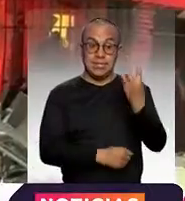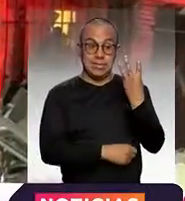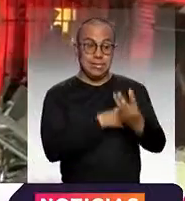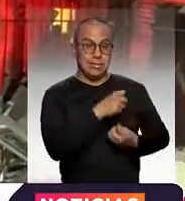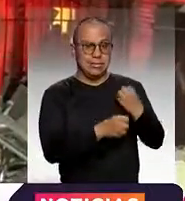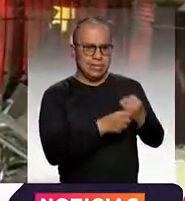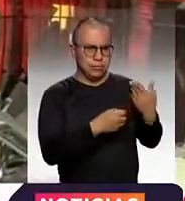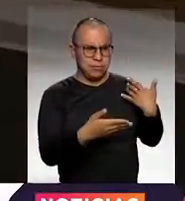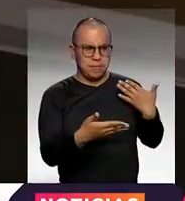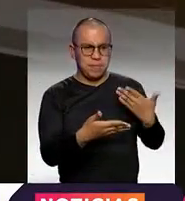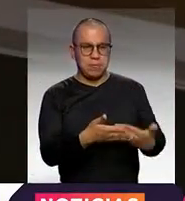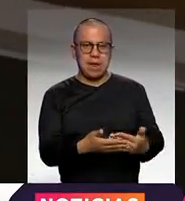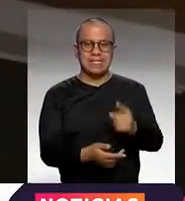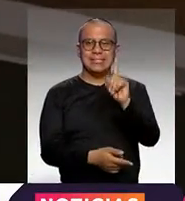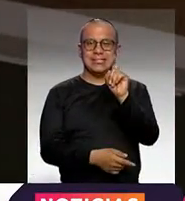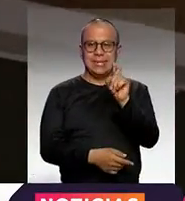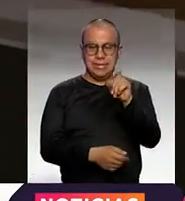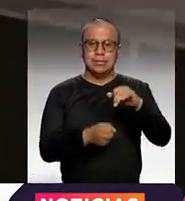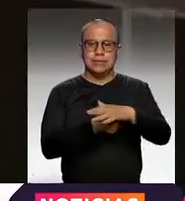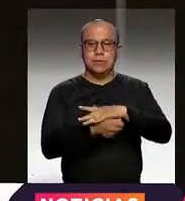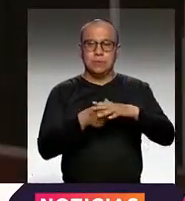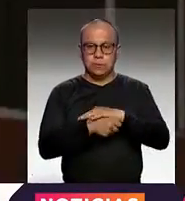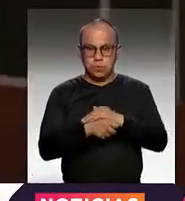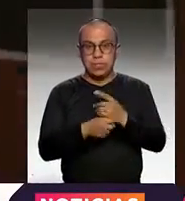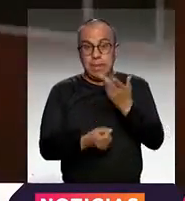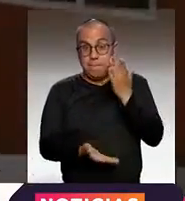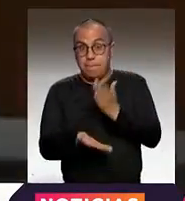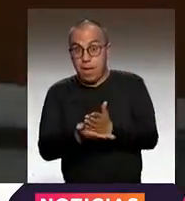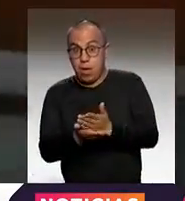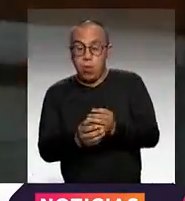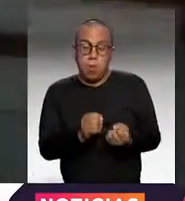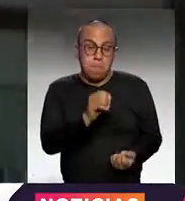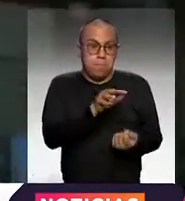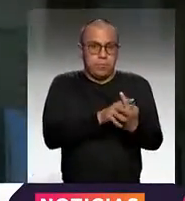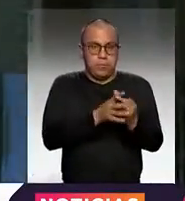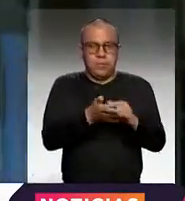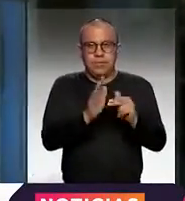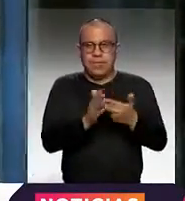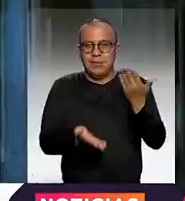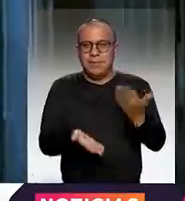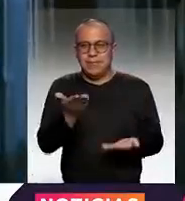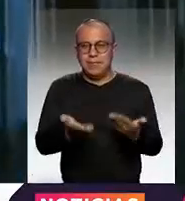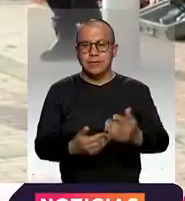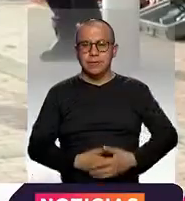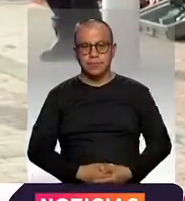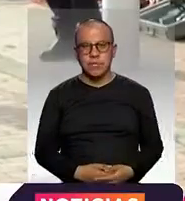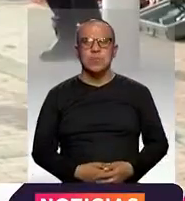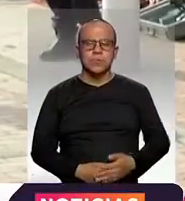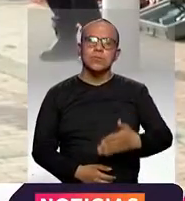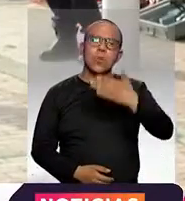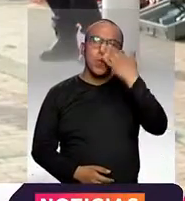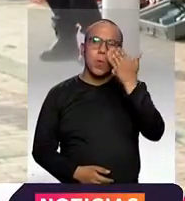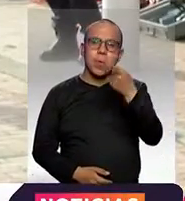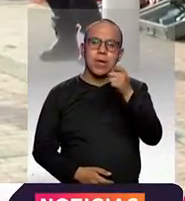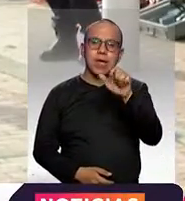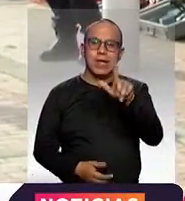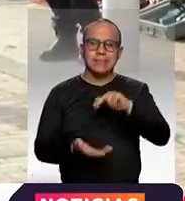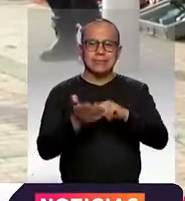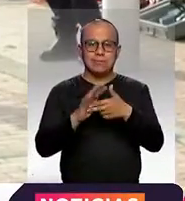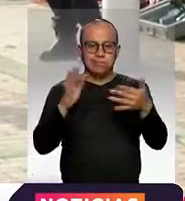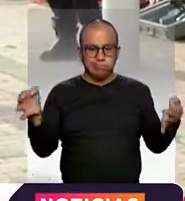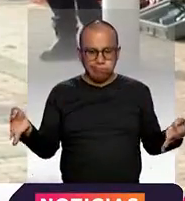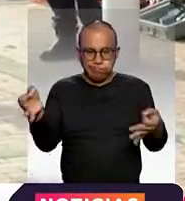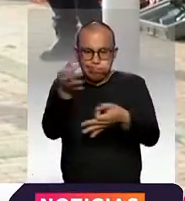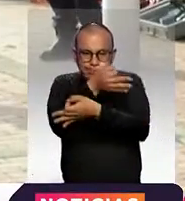en Bogotá se han registrado 6 casos entre incidentes y accidentes con cilindros de oxígeno e hidrógeno artesanal. Es un gas que se utiliza para